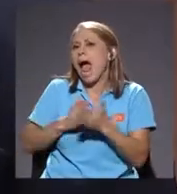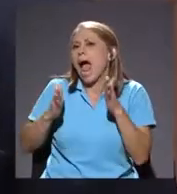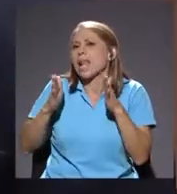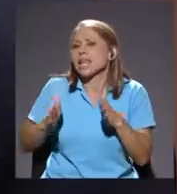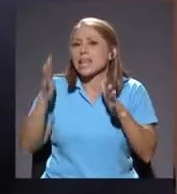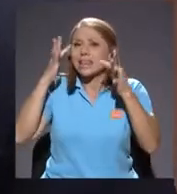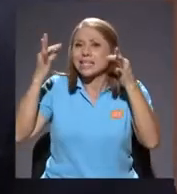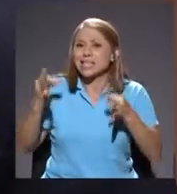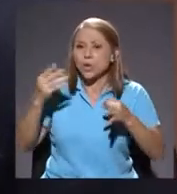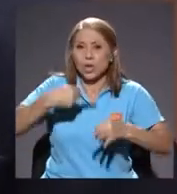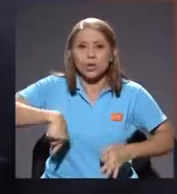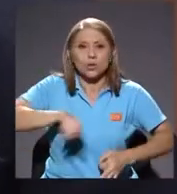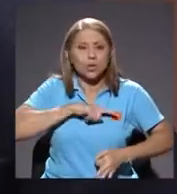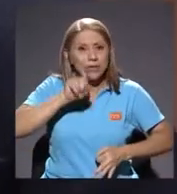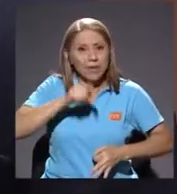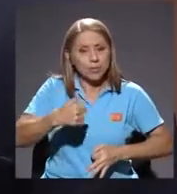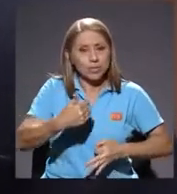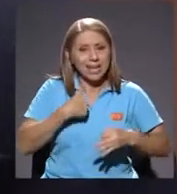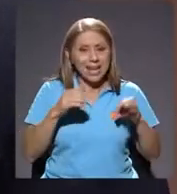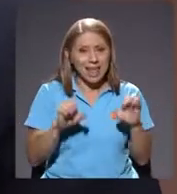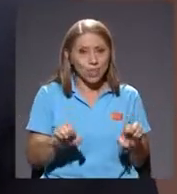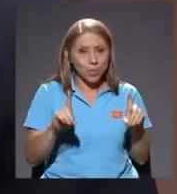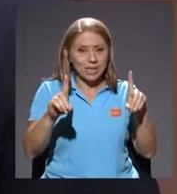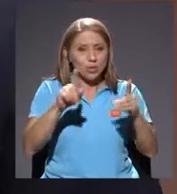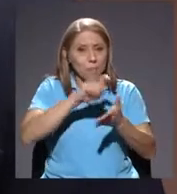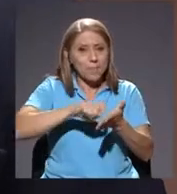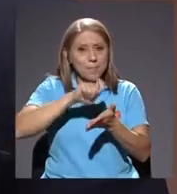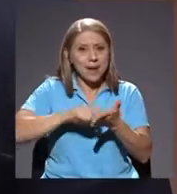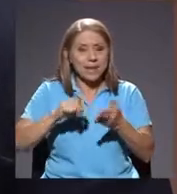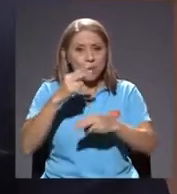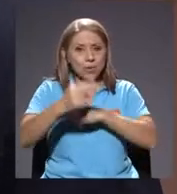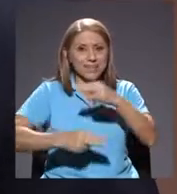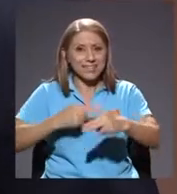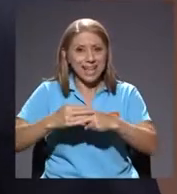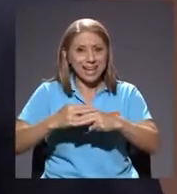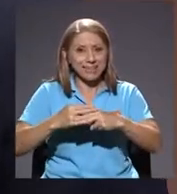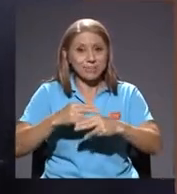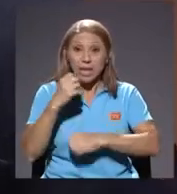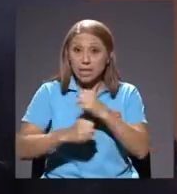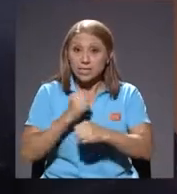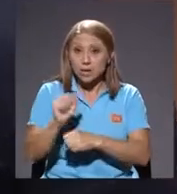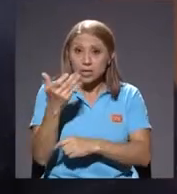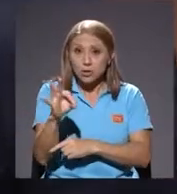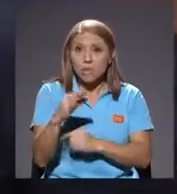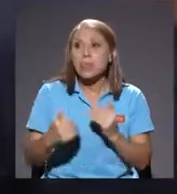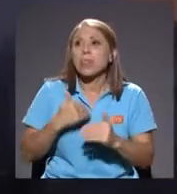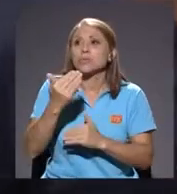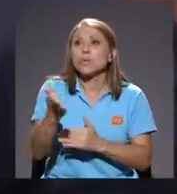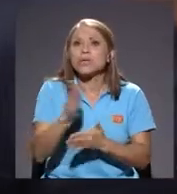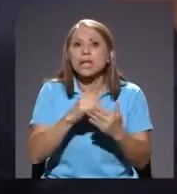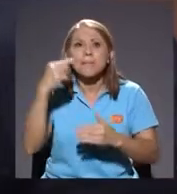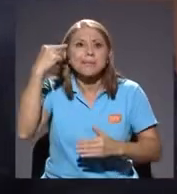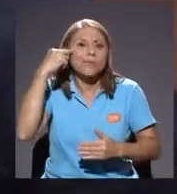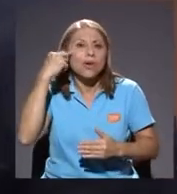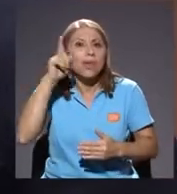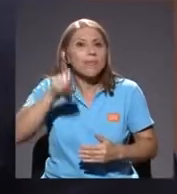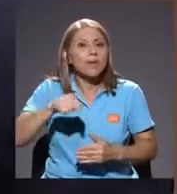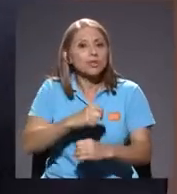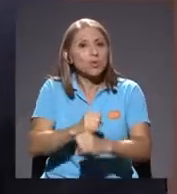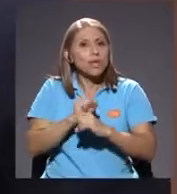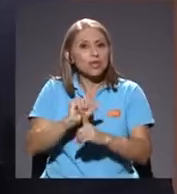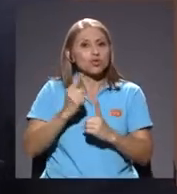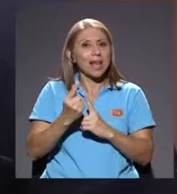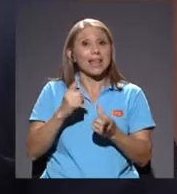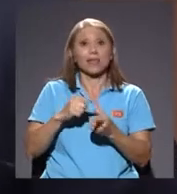que tener educación primaria universal verdad en el siglo 19 después a alguien se le ocurrió que teníamos que tener seguridad social y el doctor entonces calderón